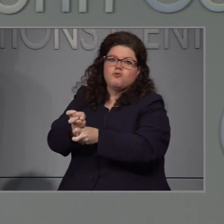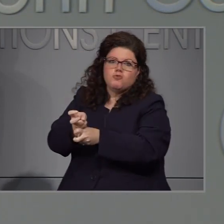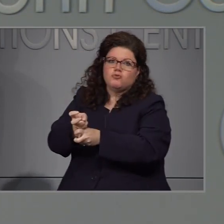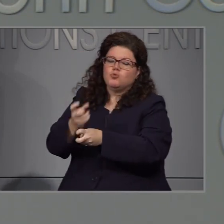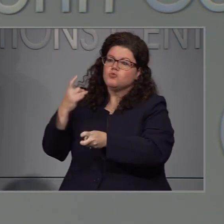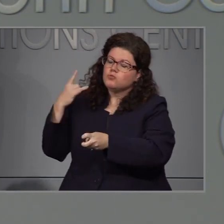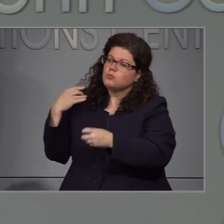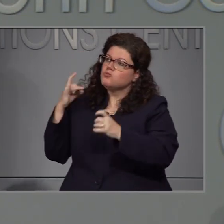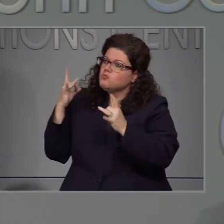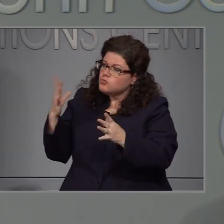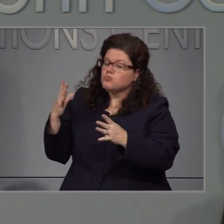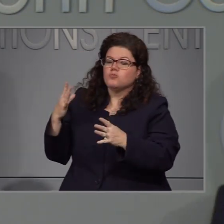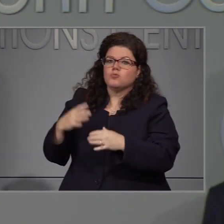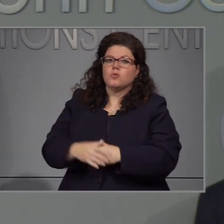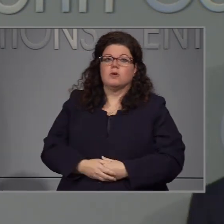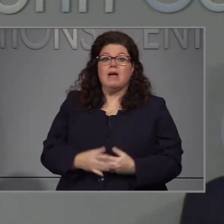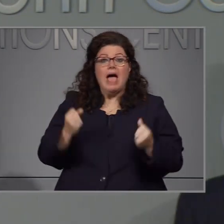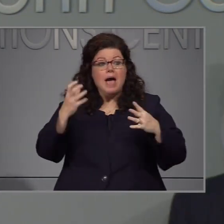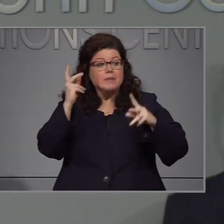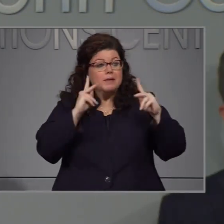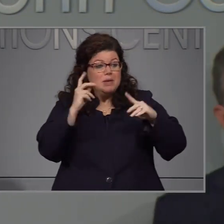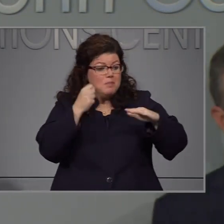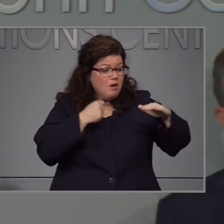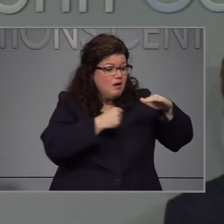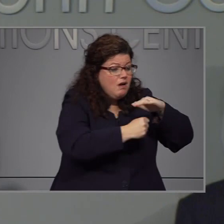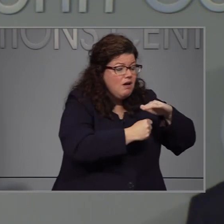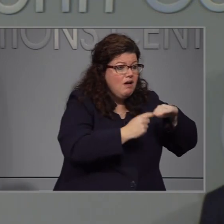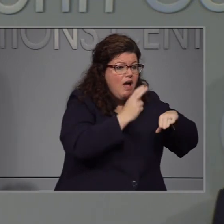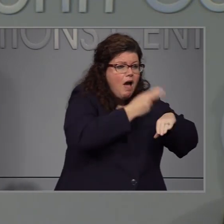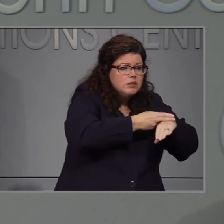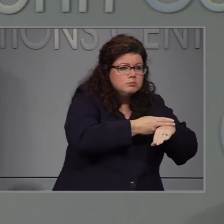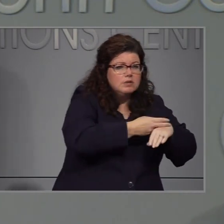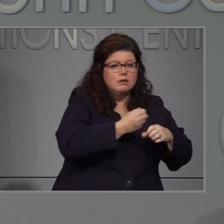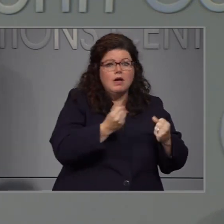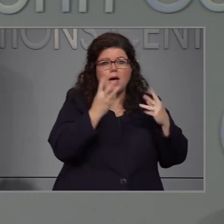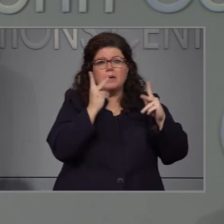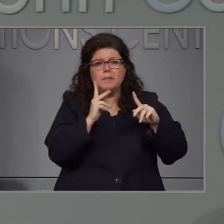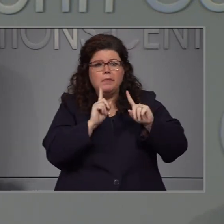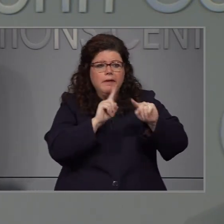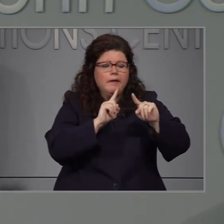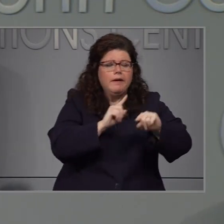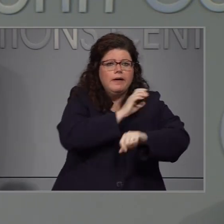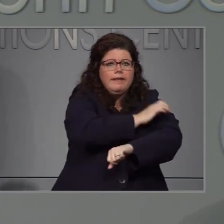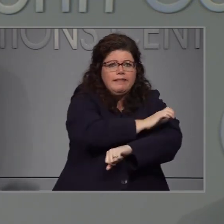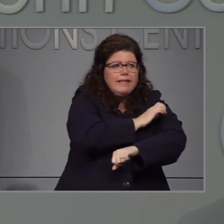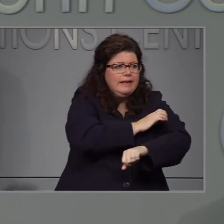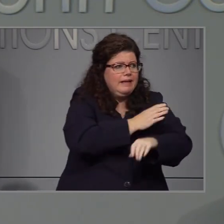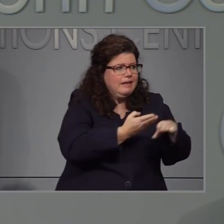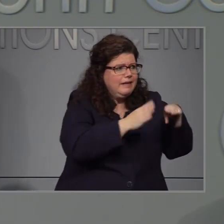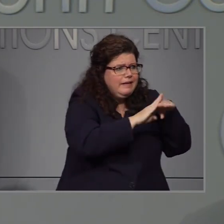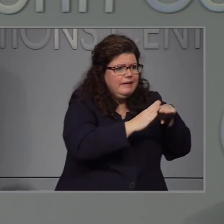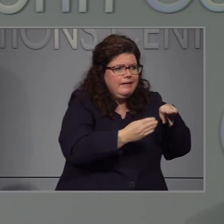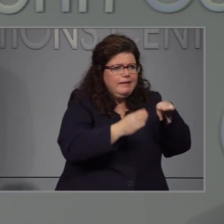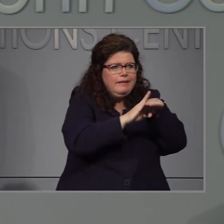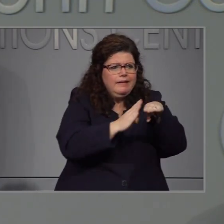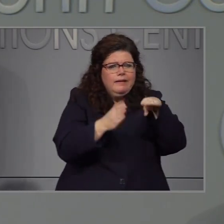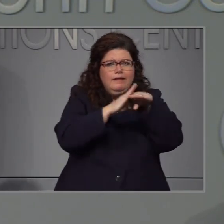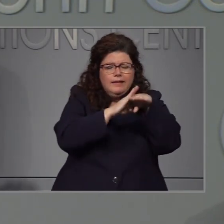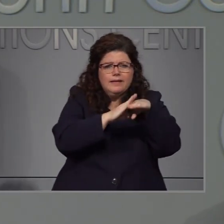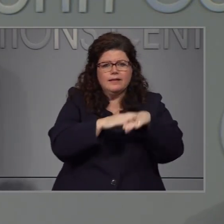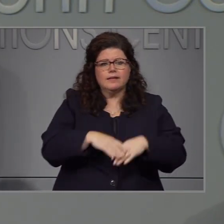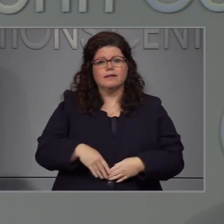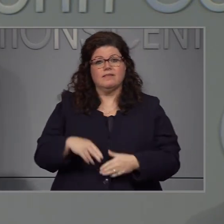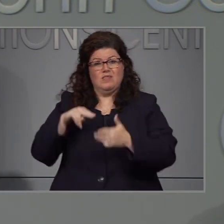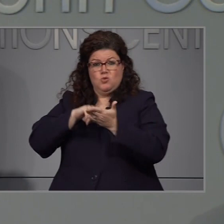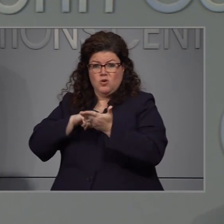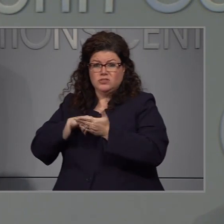aún más, conforme hay más casos en hospitales y clínicas y han aumentado. La